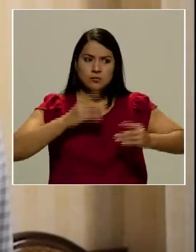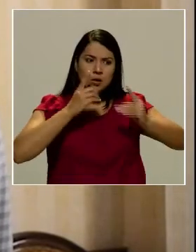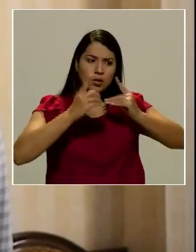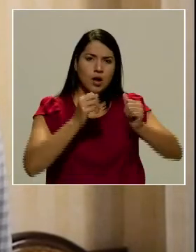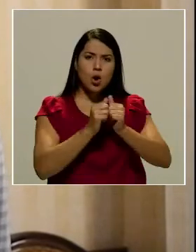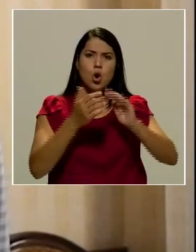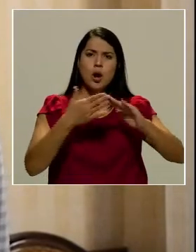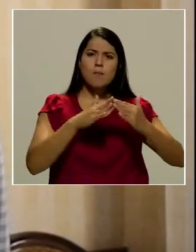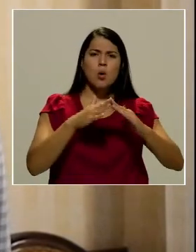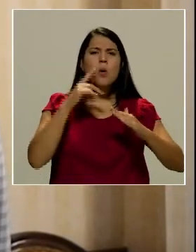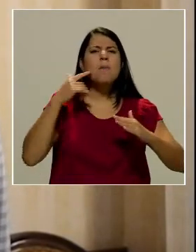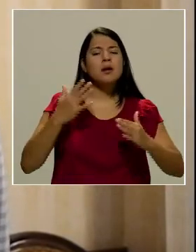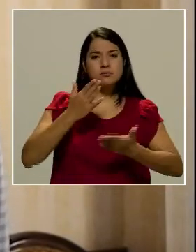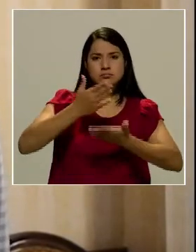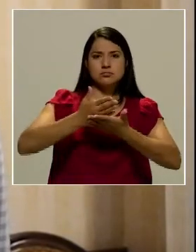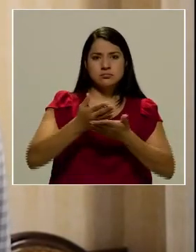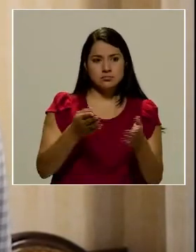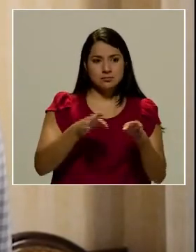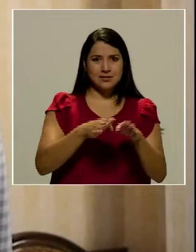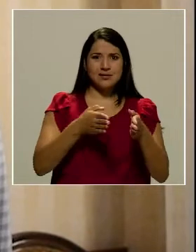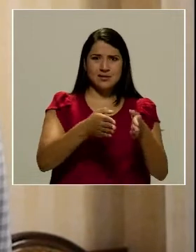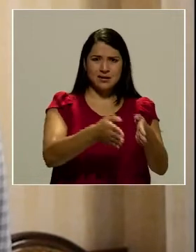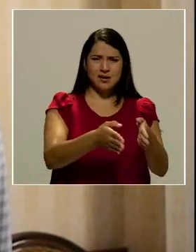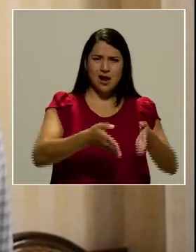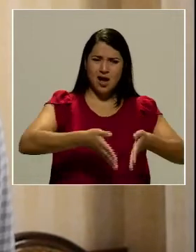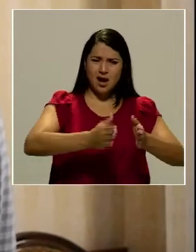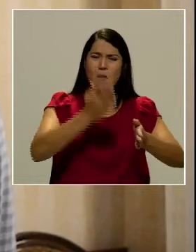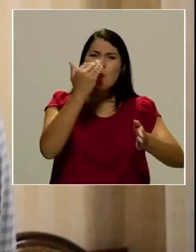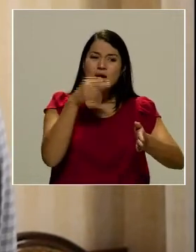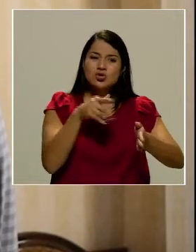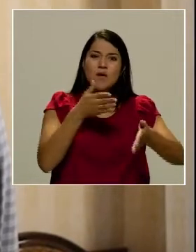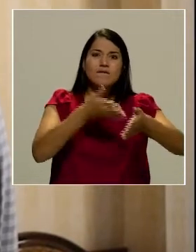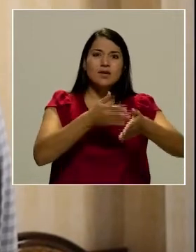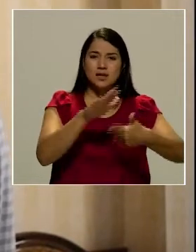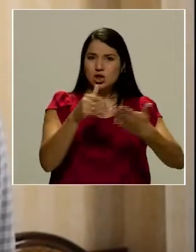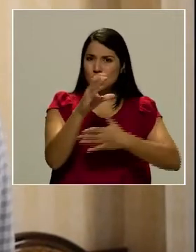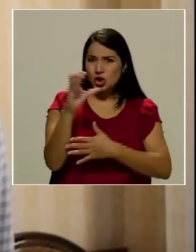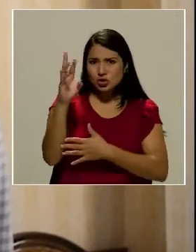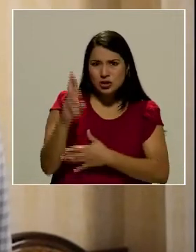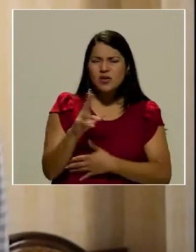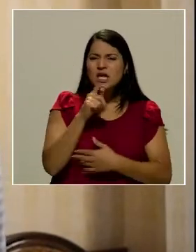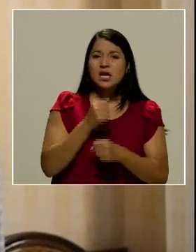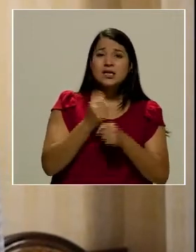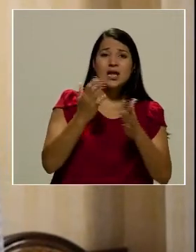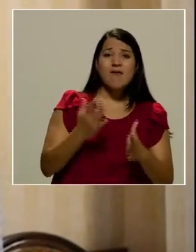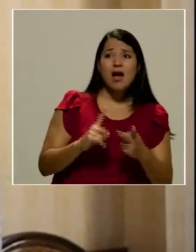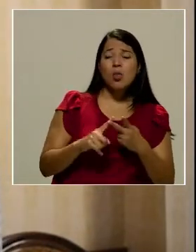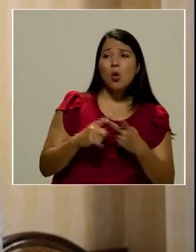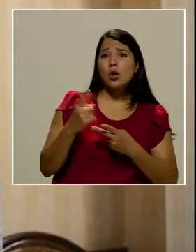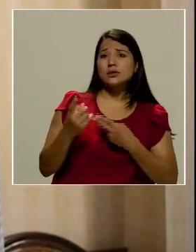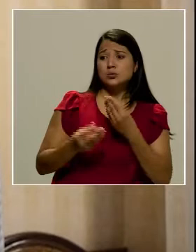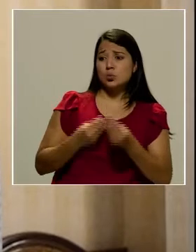el bloqueo que tanto está afectando a todo el país, es decir, a los trabajadores, a los exportadores, a la gente que va a su trabajo,